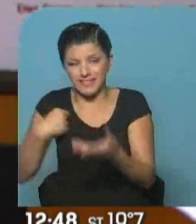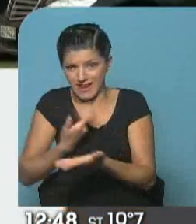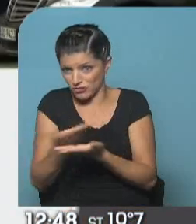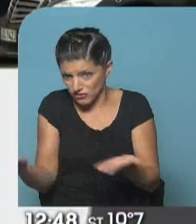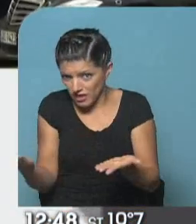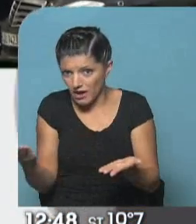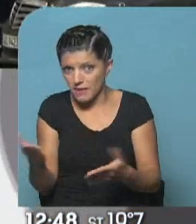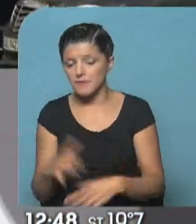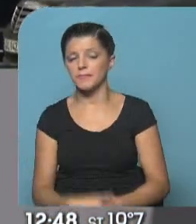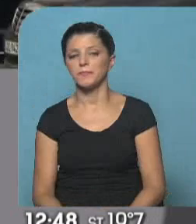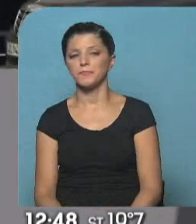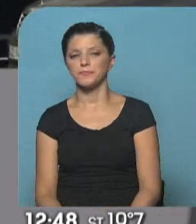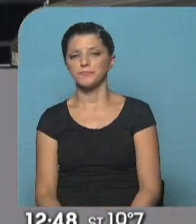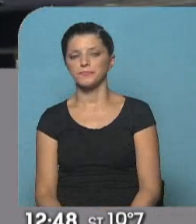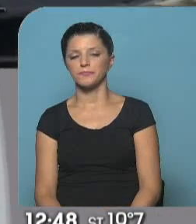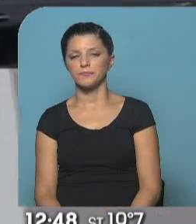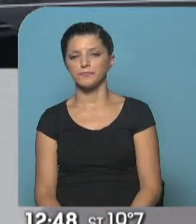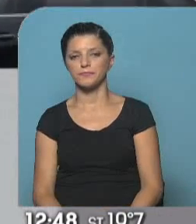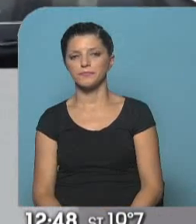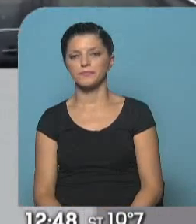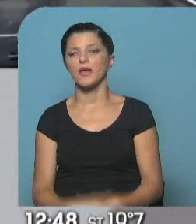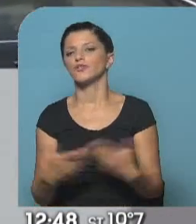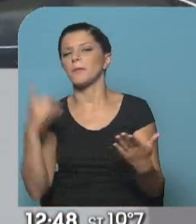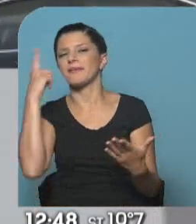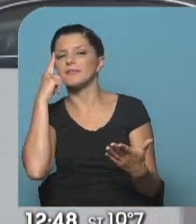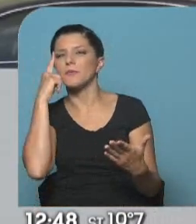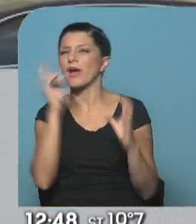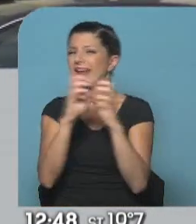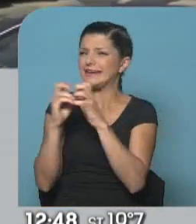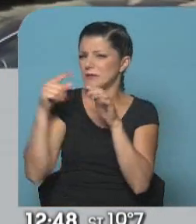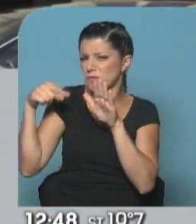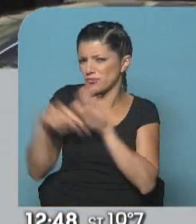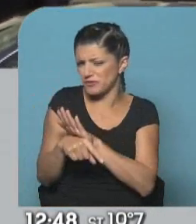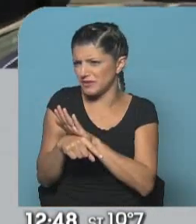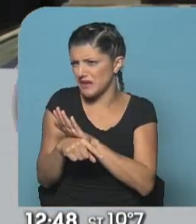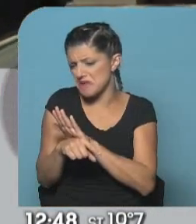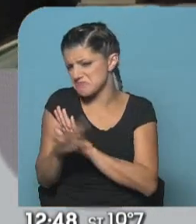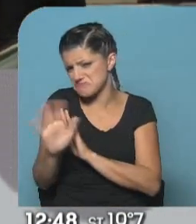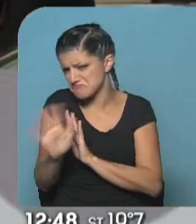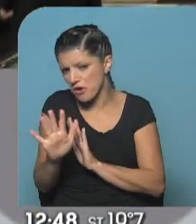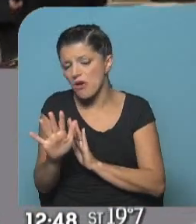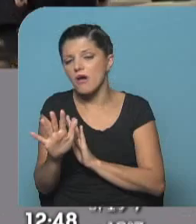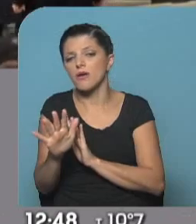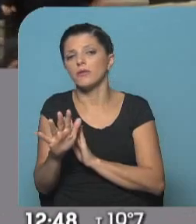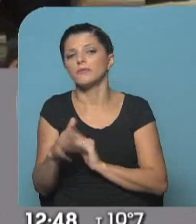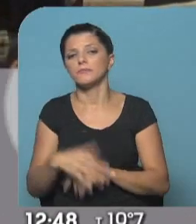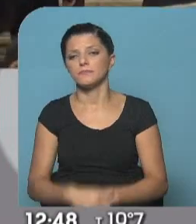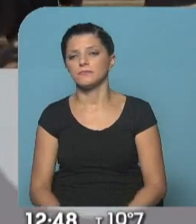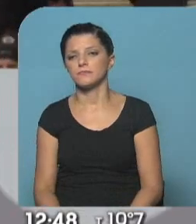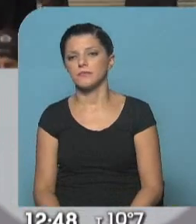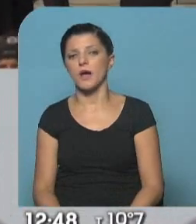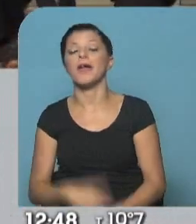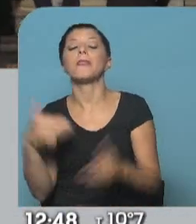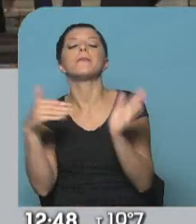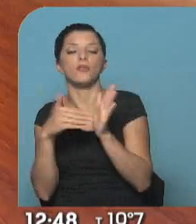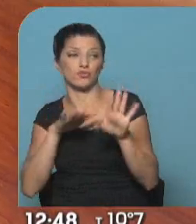nada hace anticipar un agravamiento de la situación, bueno, salvo, digamos, cambio en el contexto internacional. ¿Tampoco